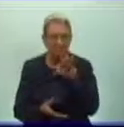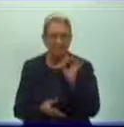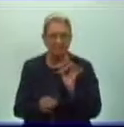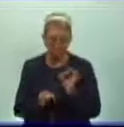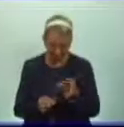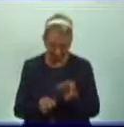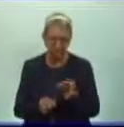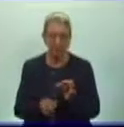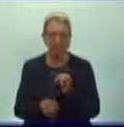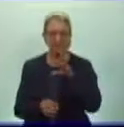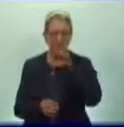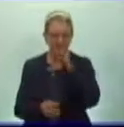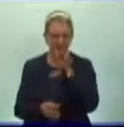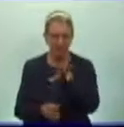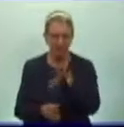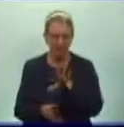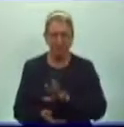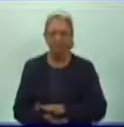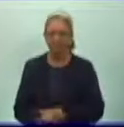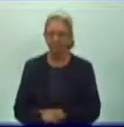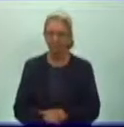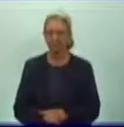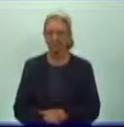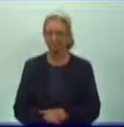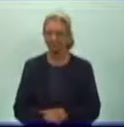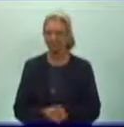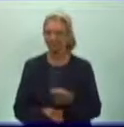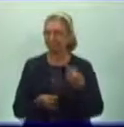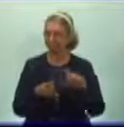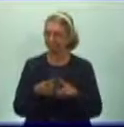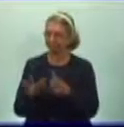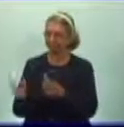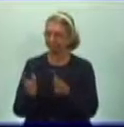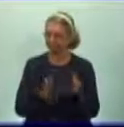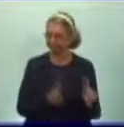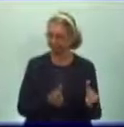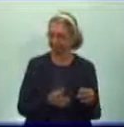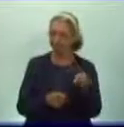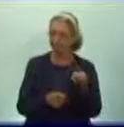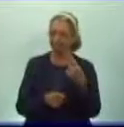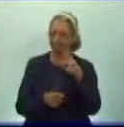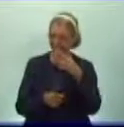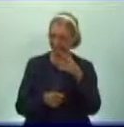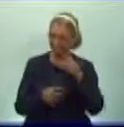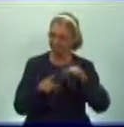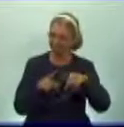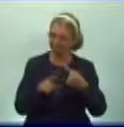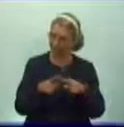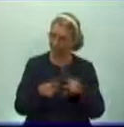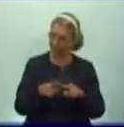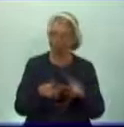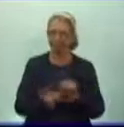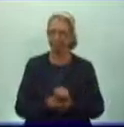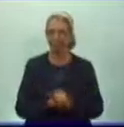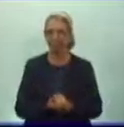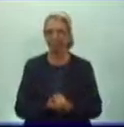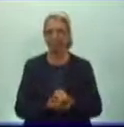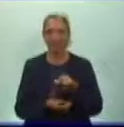mismo que chillona, correcto. Seguimos trabajando y respondiendo otras actividades del texto.